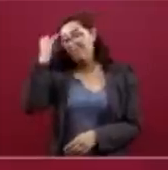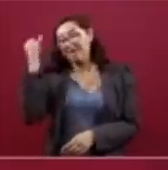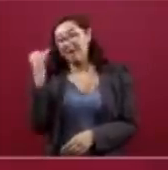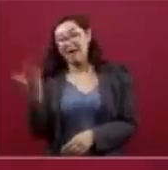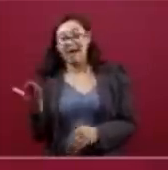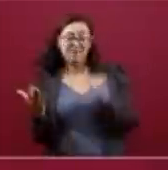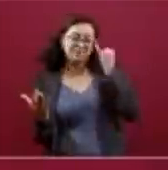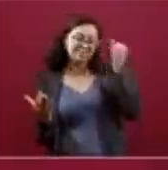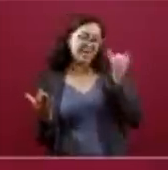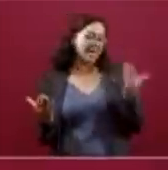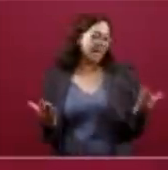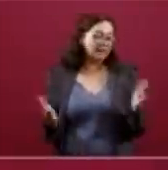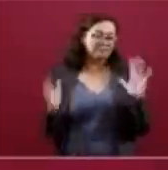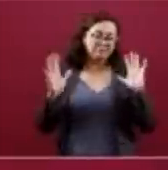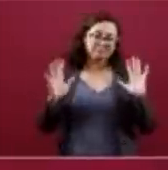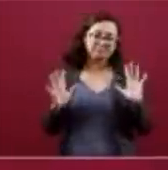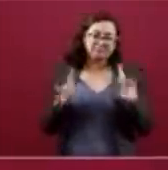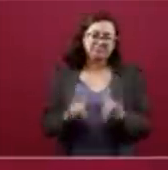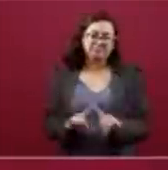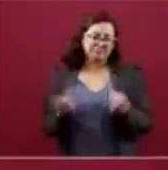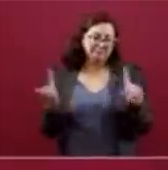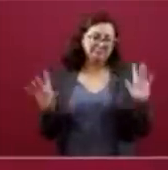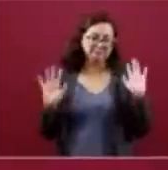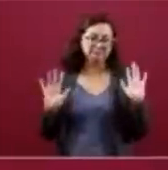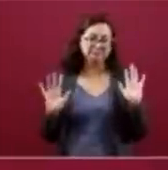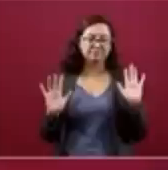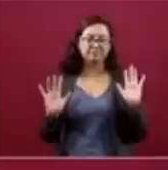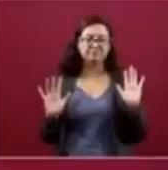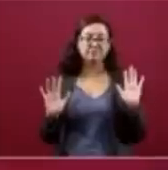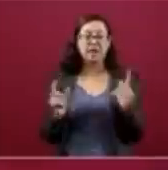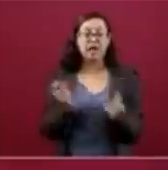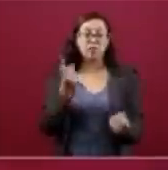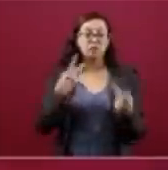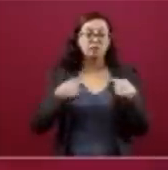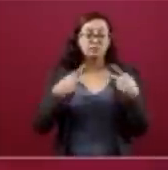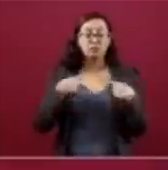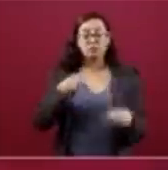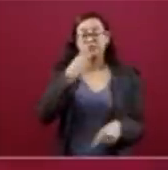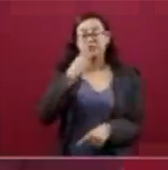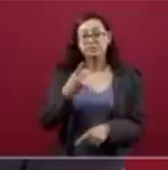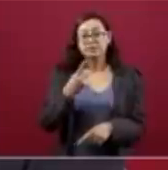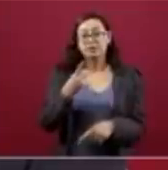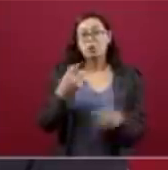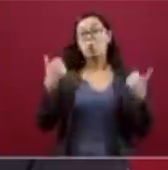Hay quienes dicen de que si hubiese quedado el